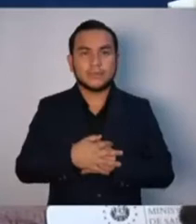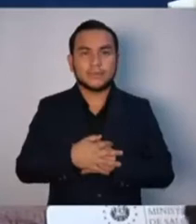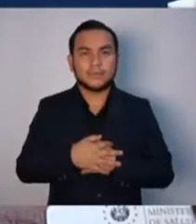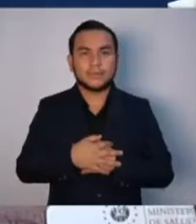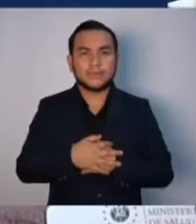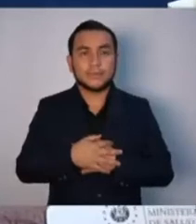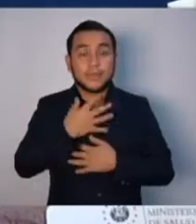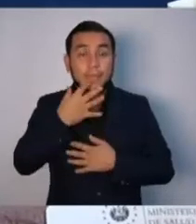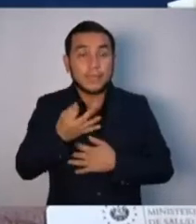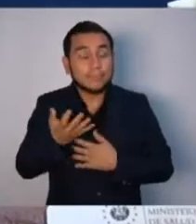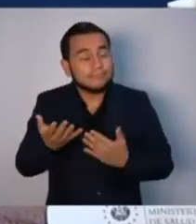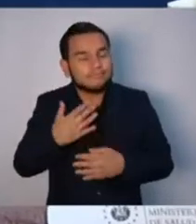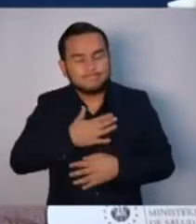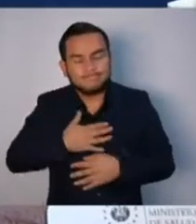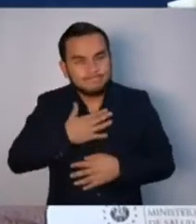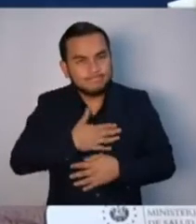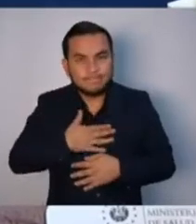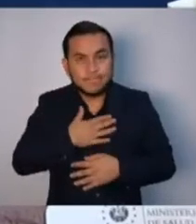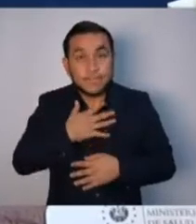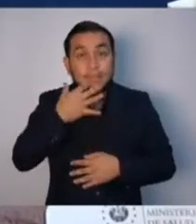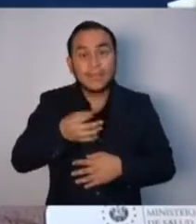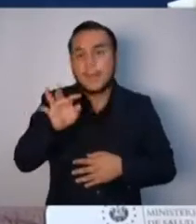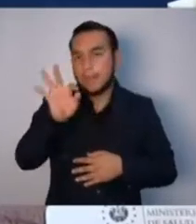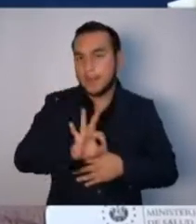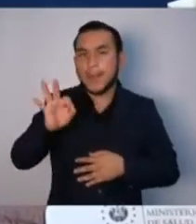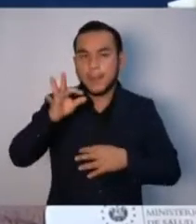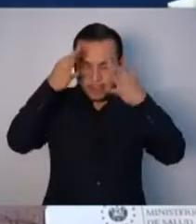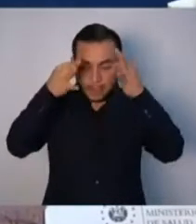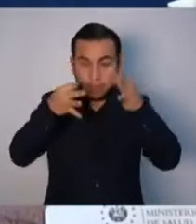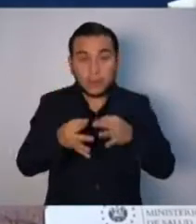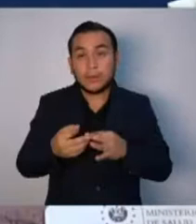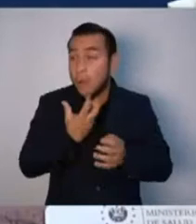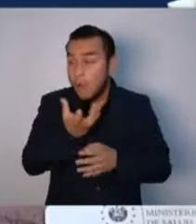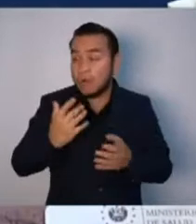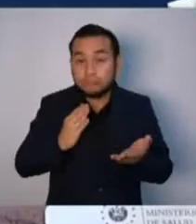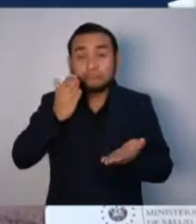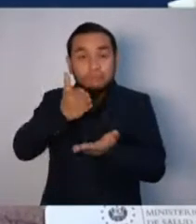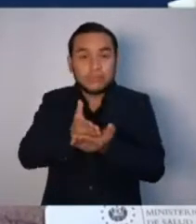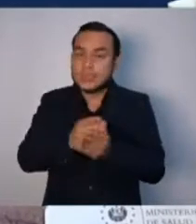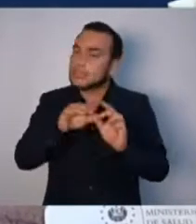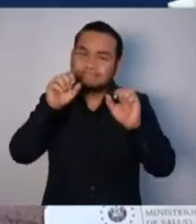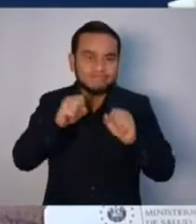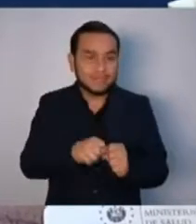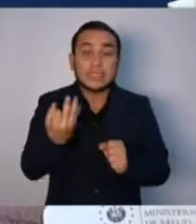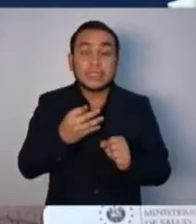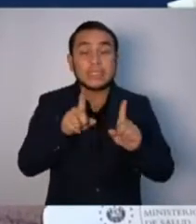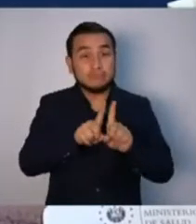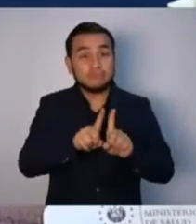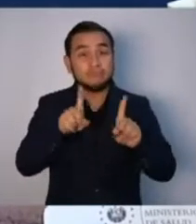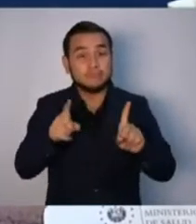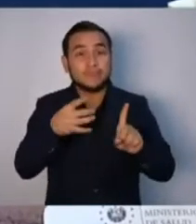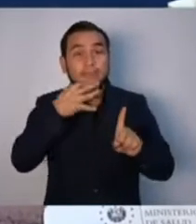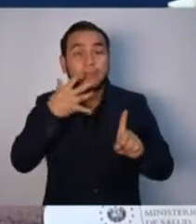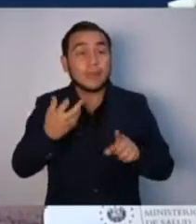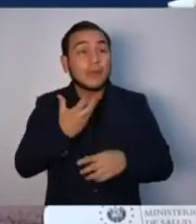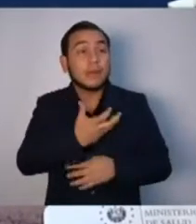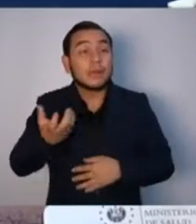hay que sopesar a veces qué es lo que la mejor decisión me hubiera gustado que estuvieran adentro pero tampoco tampoco les queremos hacer un daño ni a ellos ni